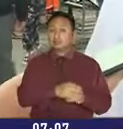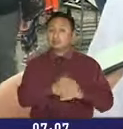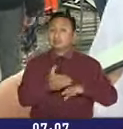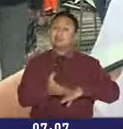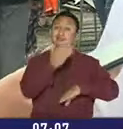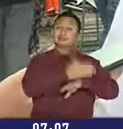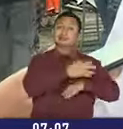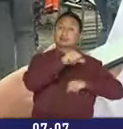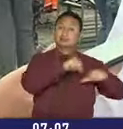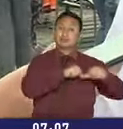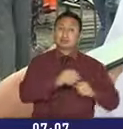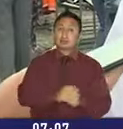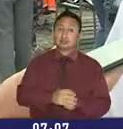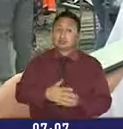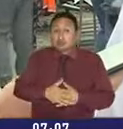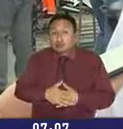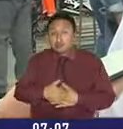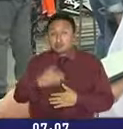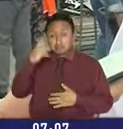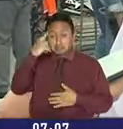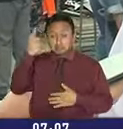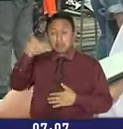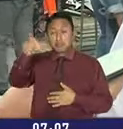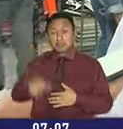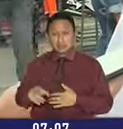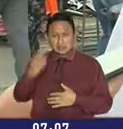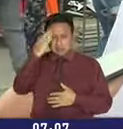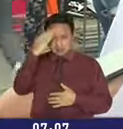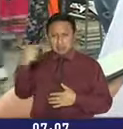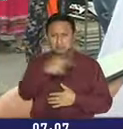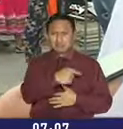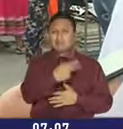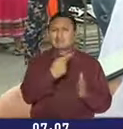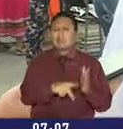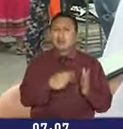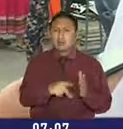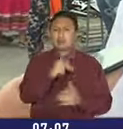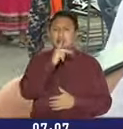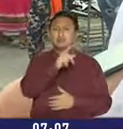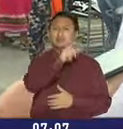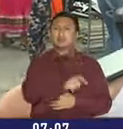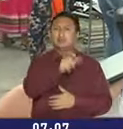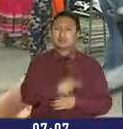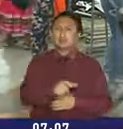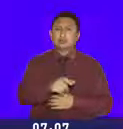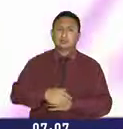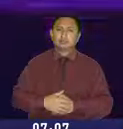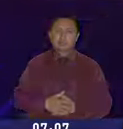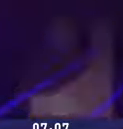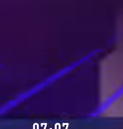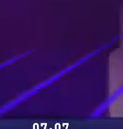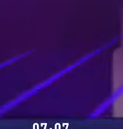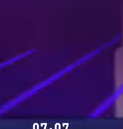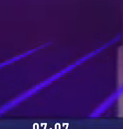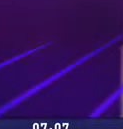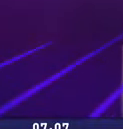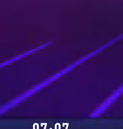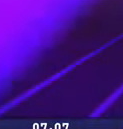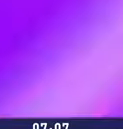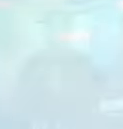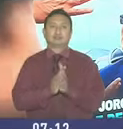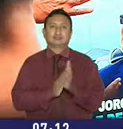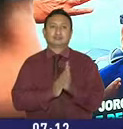ciudadanía tiene derecho a saber qué ocurrió y quiénes fueron los que cometieron. Al retornar vamos a contarles que este domingo el ex vicepresidente de la